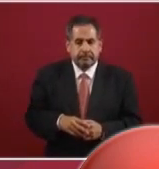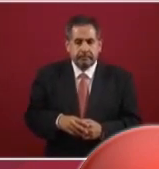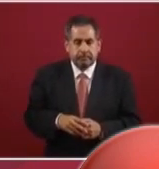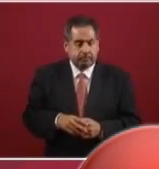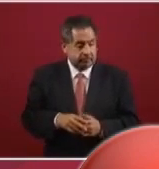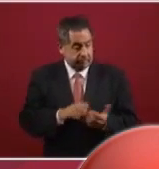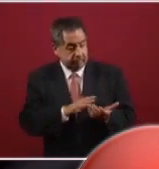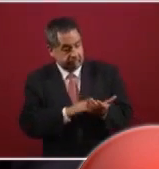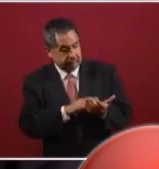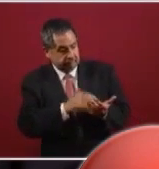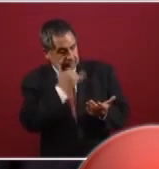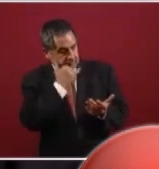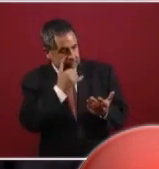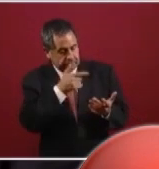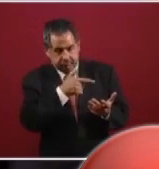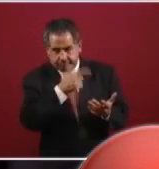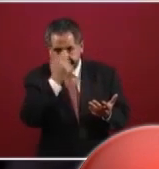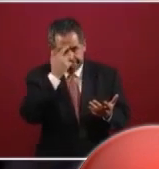celebrarlo.